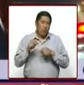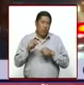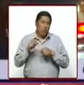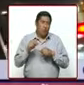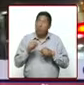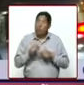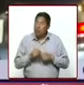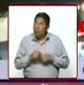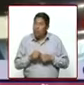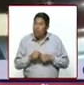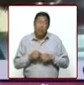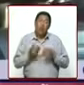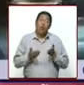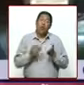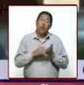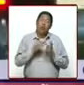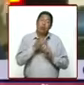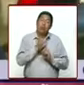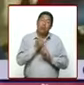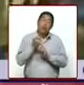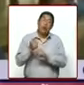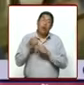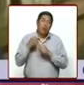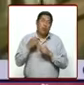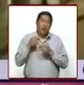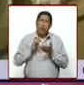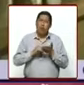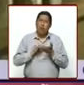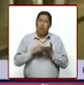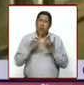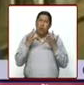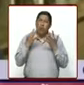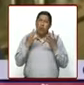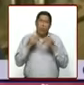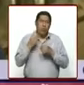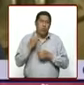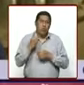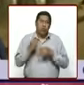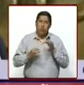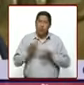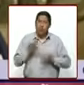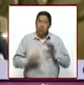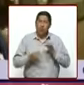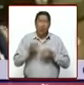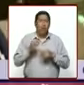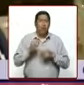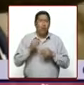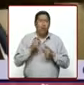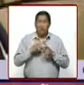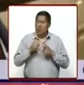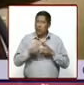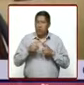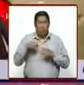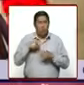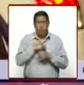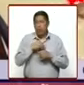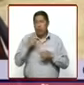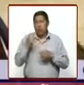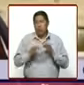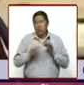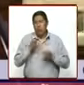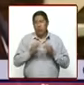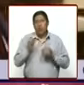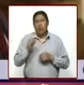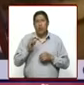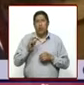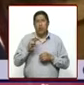Vuelve a penal de Miraflores, nos faltan todavía 8 procesos más, en uno ya tiene una sentencia ejecutoriada en Golpe 2, pero seguimos con los juicios de